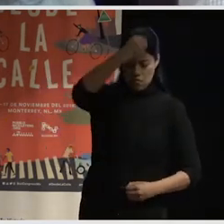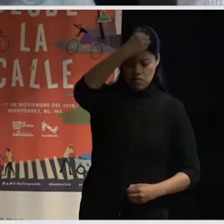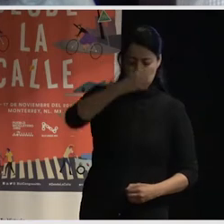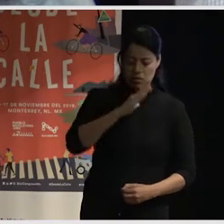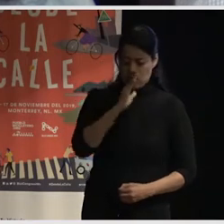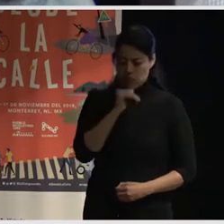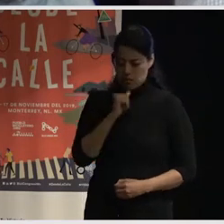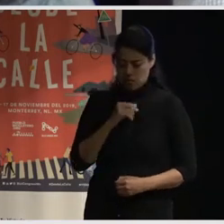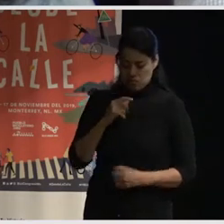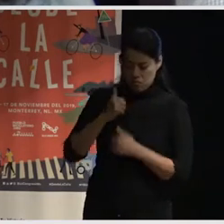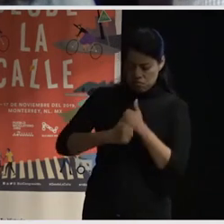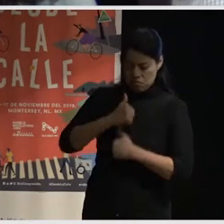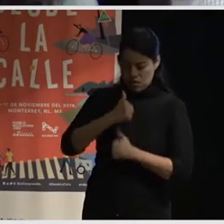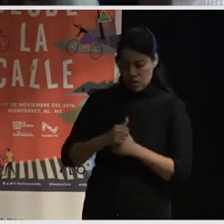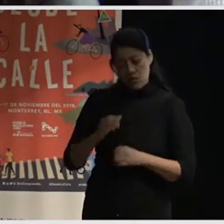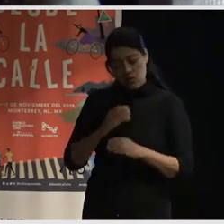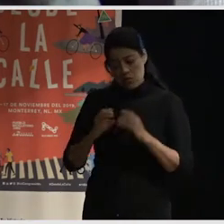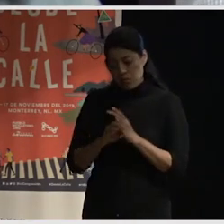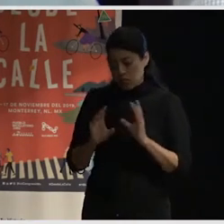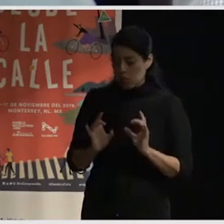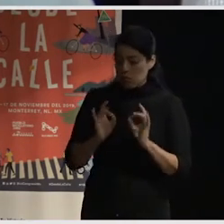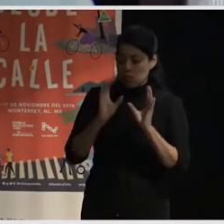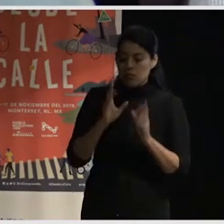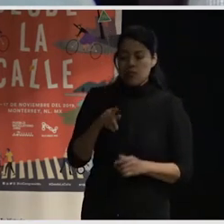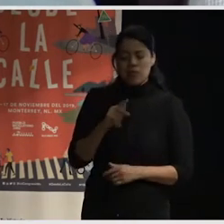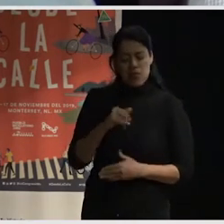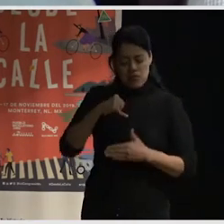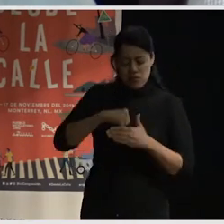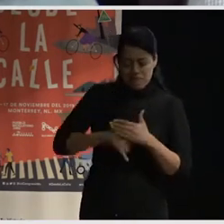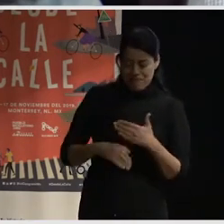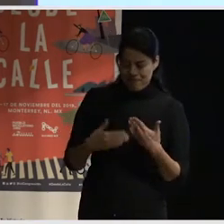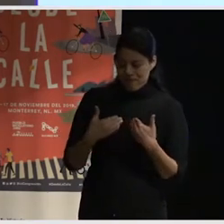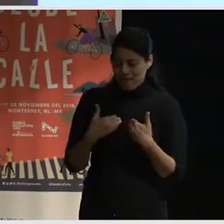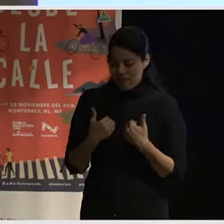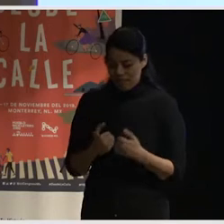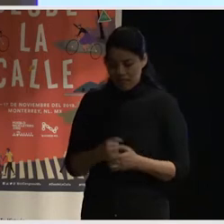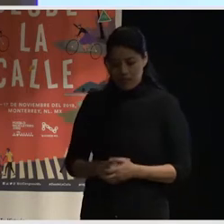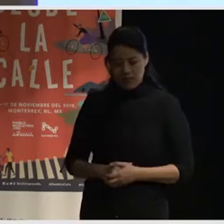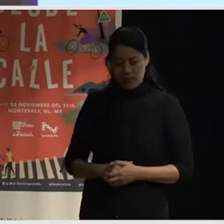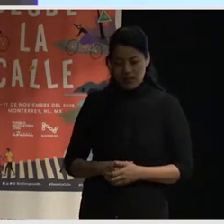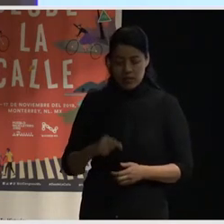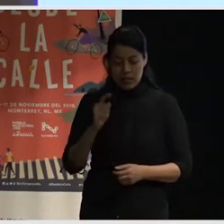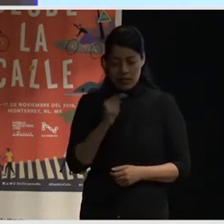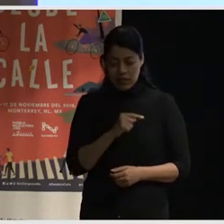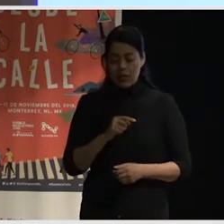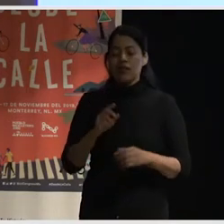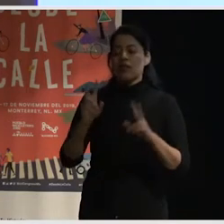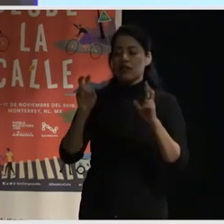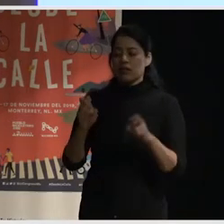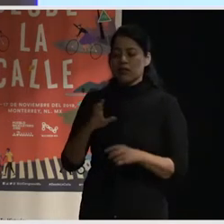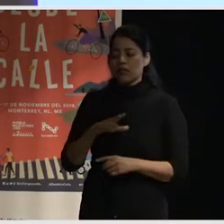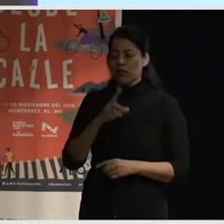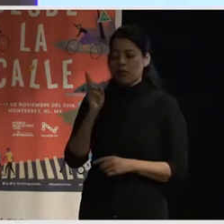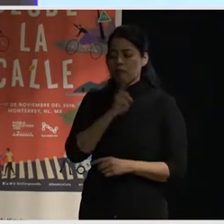evidentemente pasan pero que no profundizamos entonces aquí en el tema de calidad del aire pues